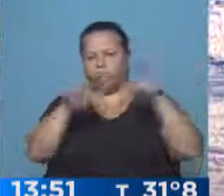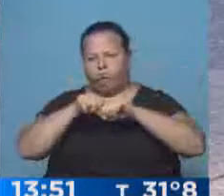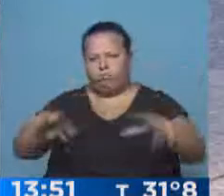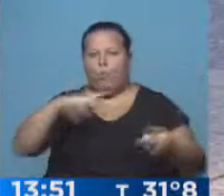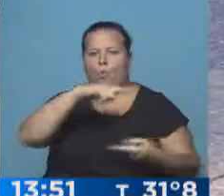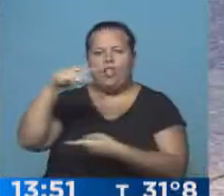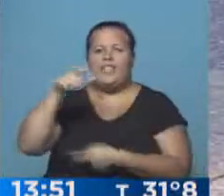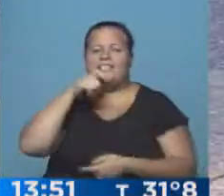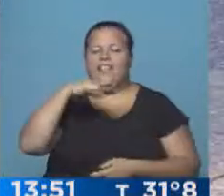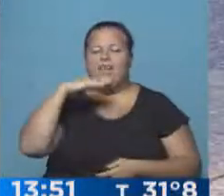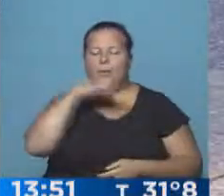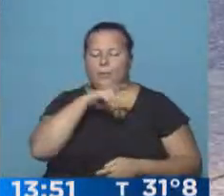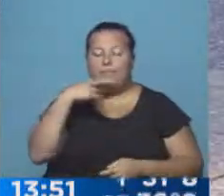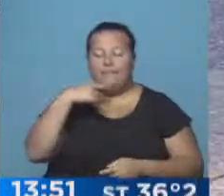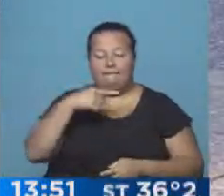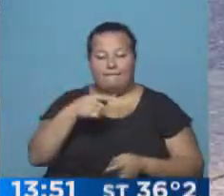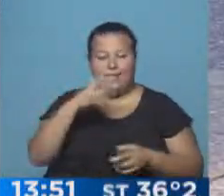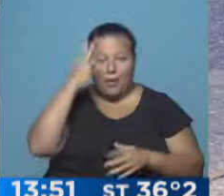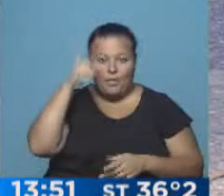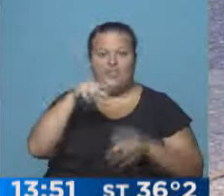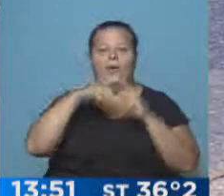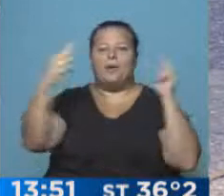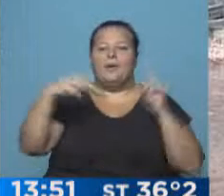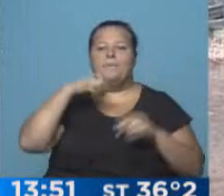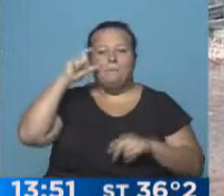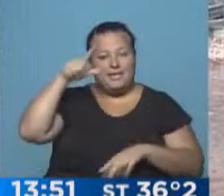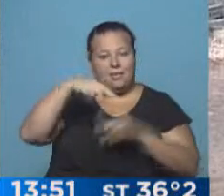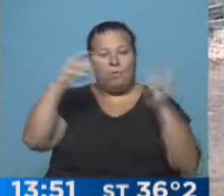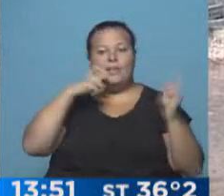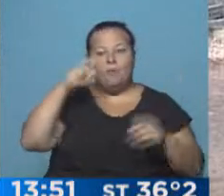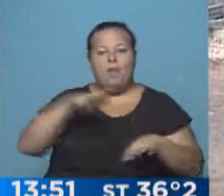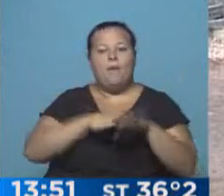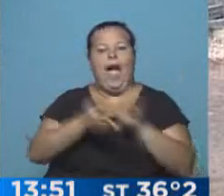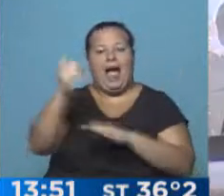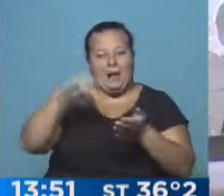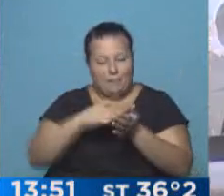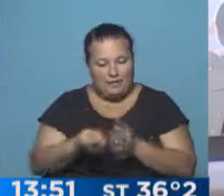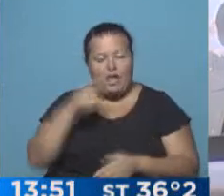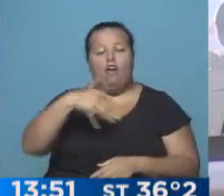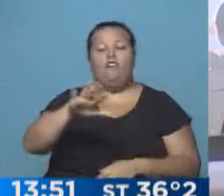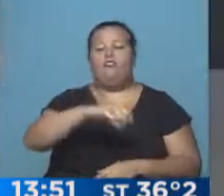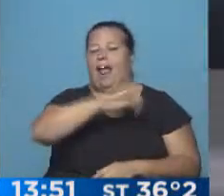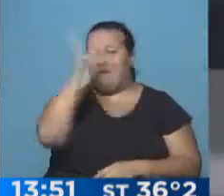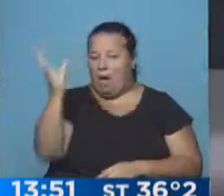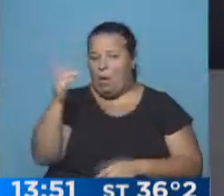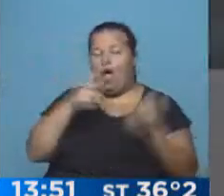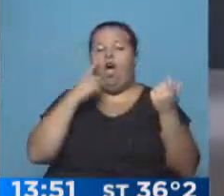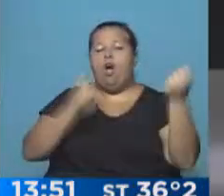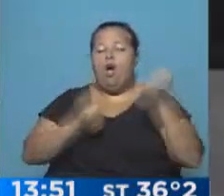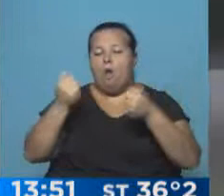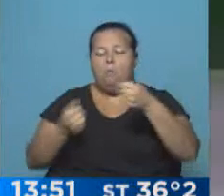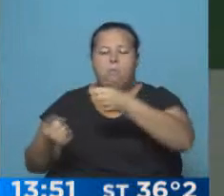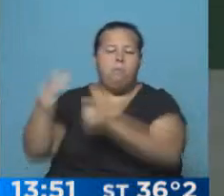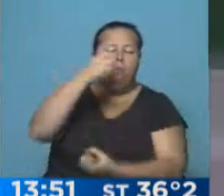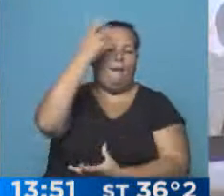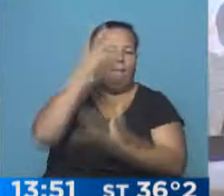botellas de vidrio en la subida de la avenida mitre al puente pueyrredón mano a capital federal el hecho ocurrió a la madrugada cuando el conductor realizó